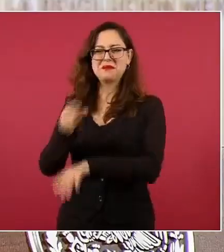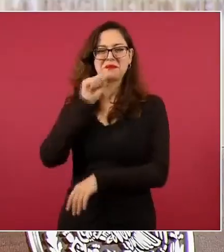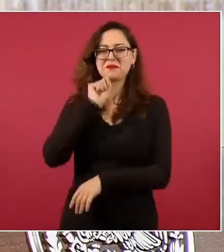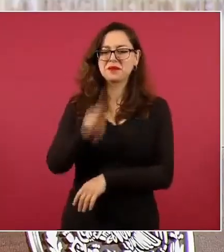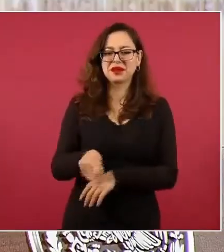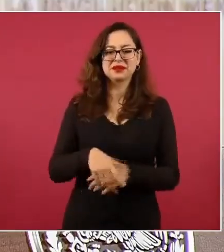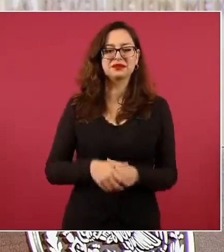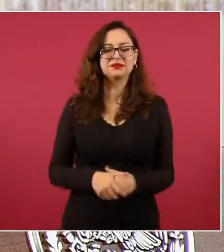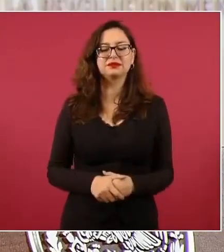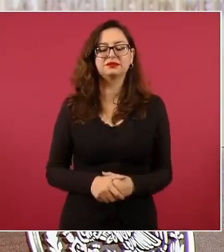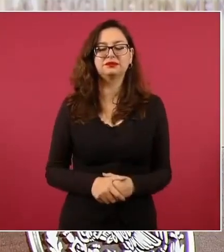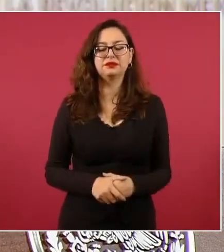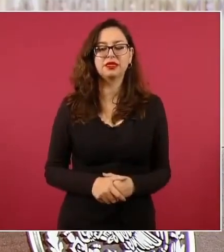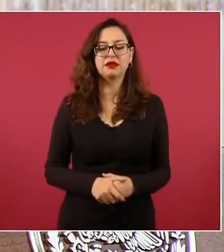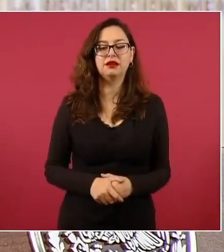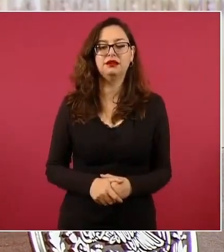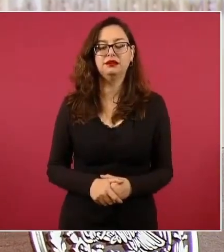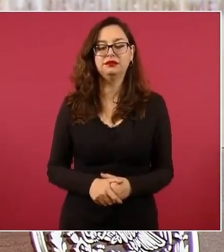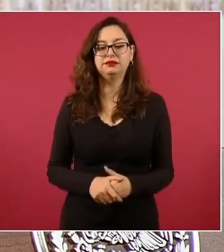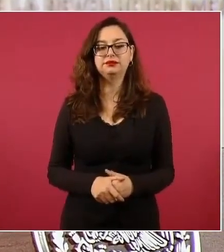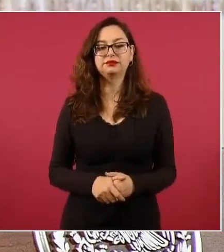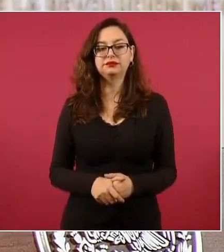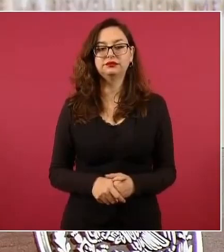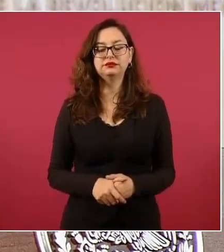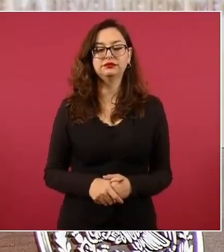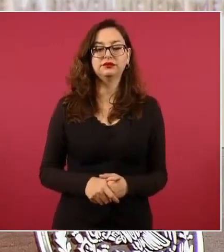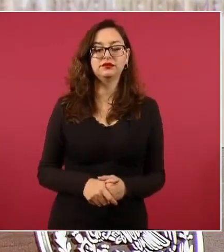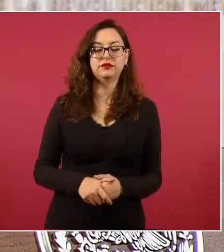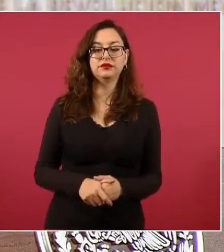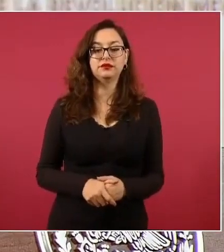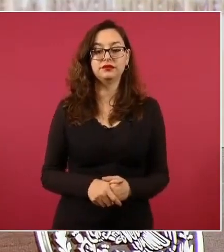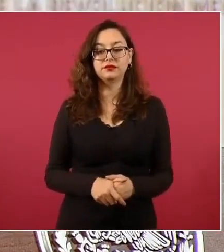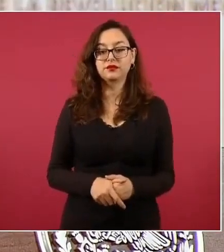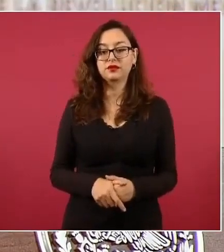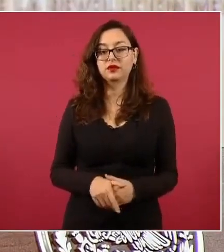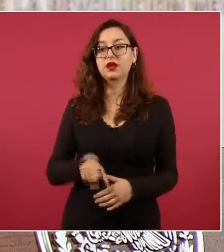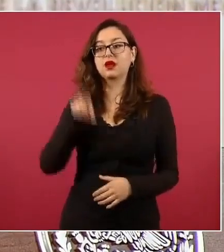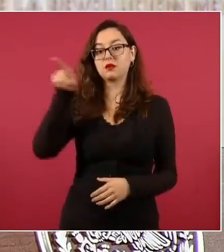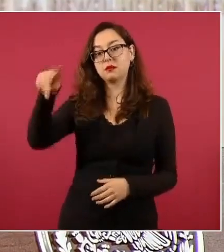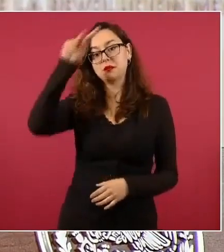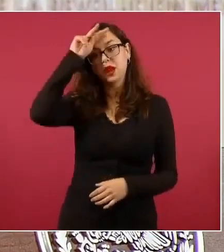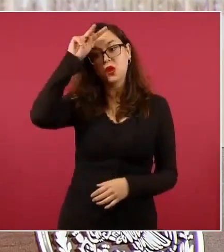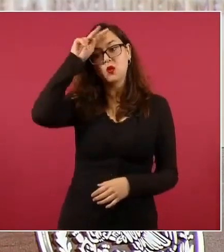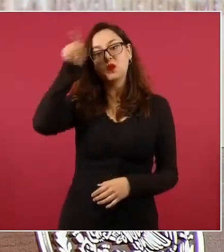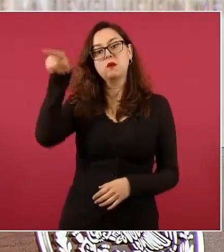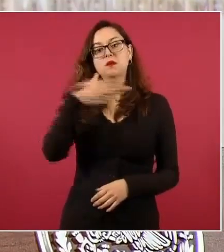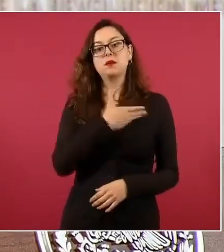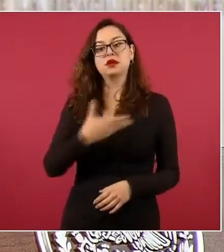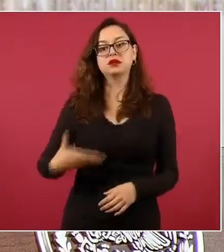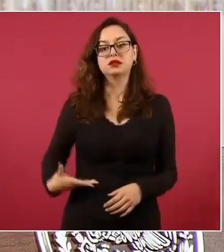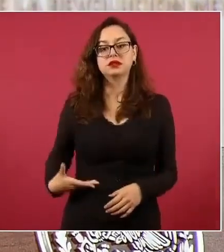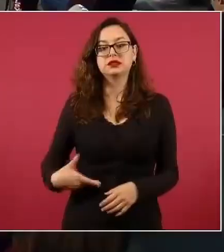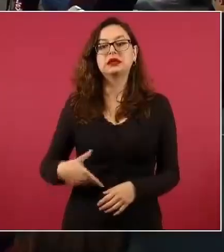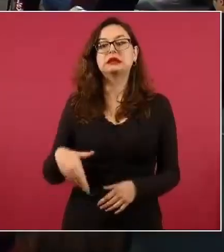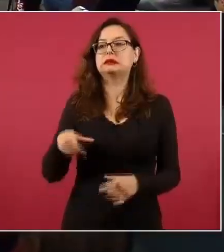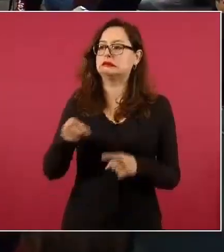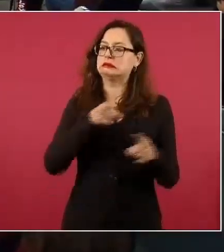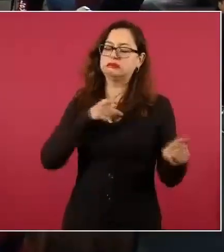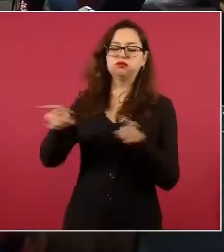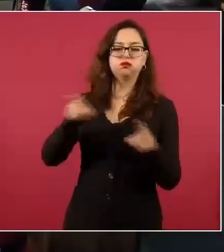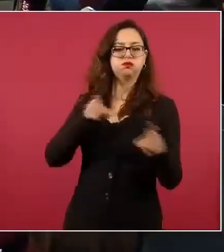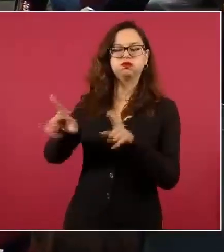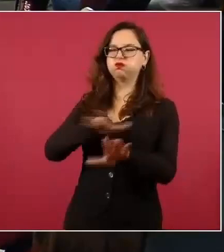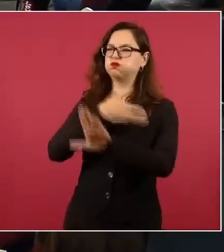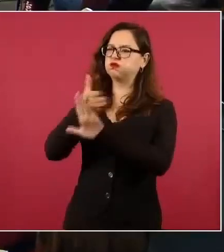pero también lo están acusando a él, me refiero al presidente del Perú, de algo